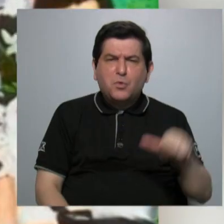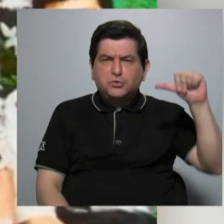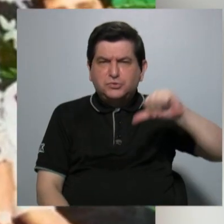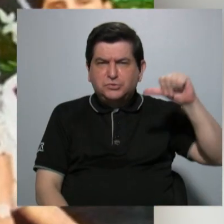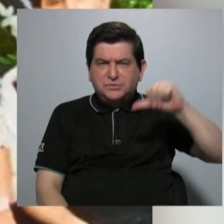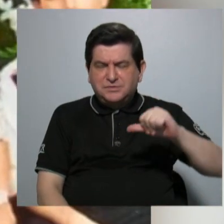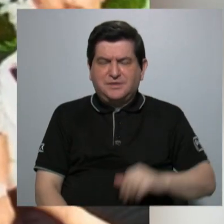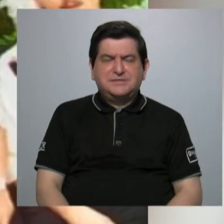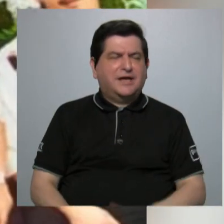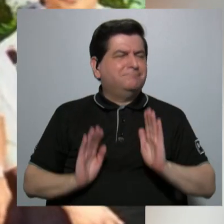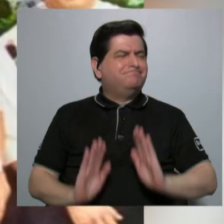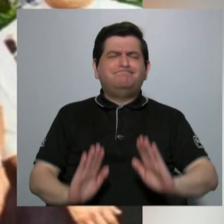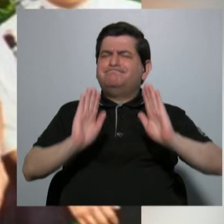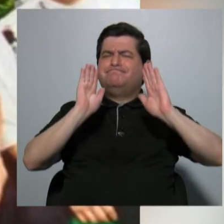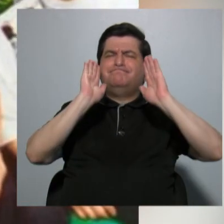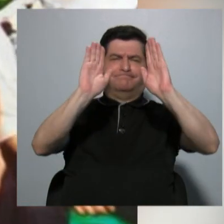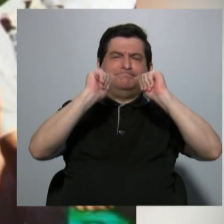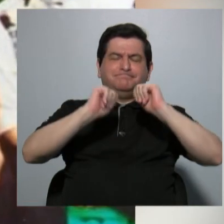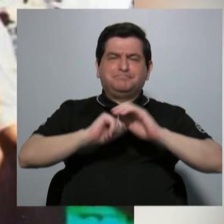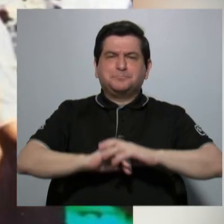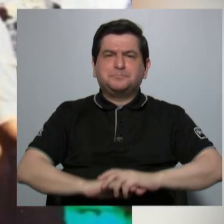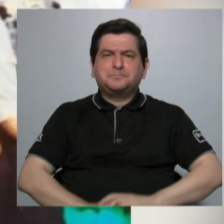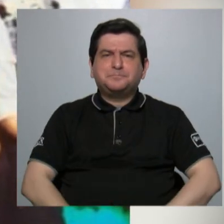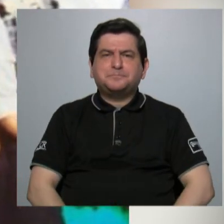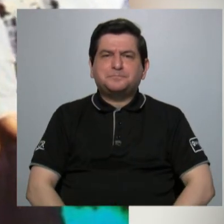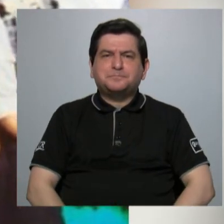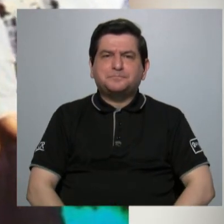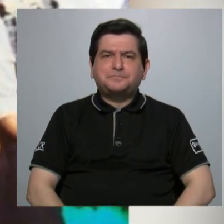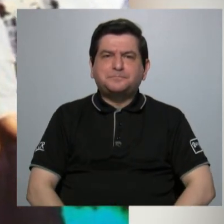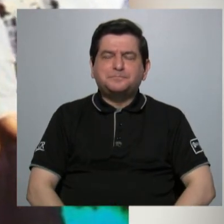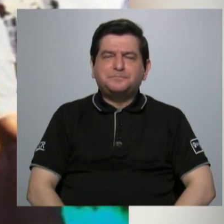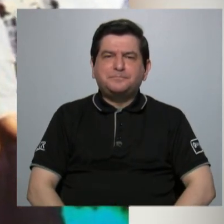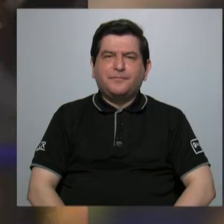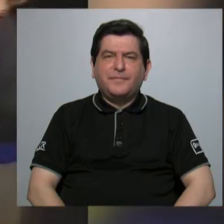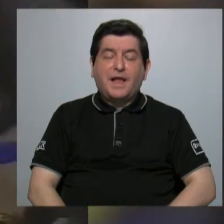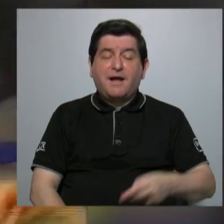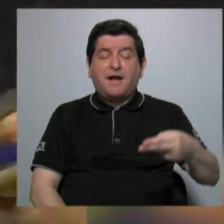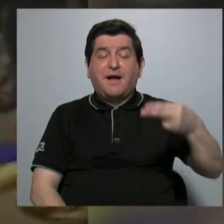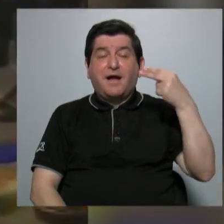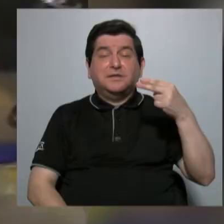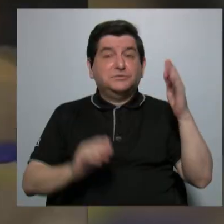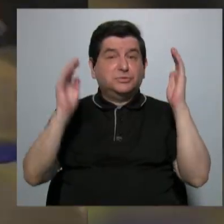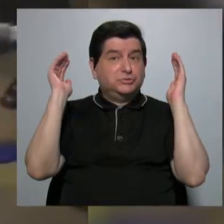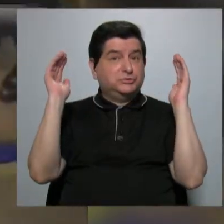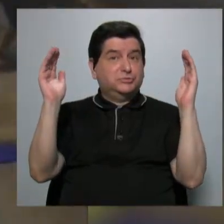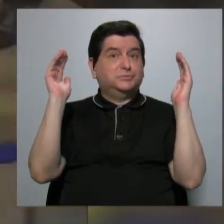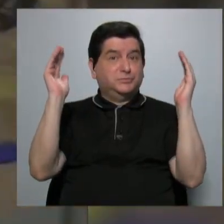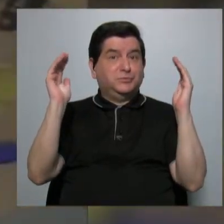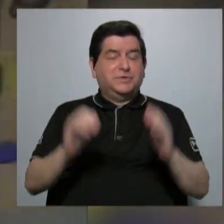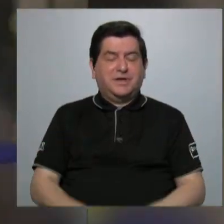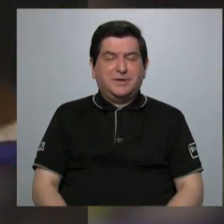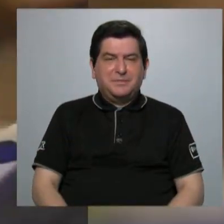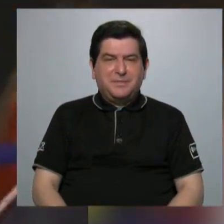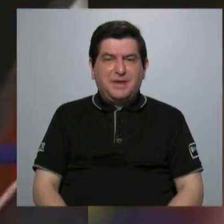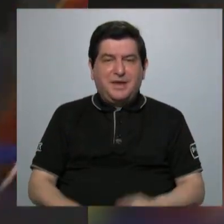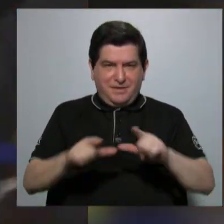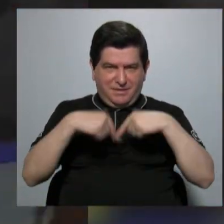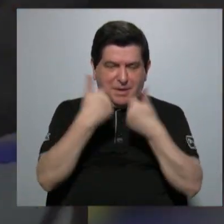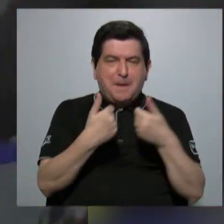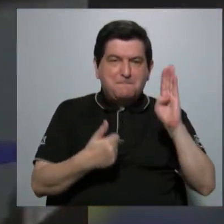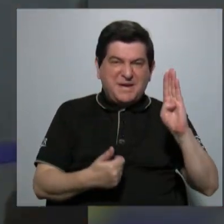son excelentes intérpretes. Entonces, esta es una historia muy grande, la historia de los Brillanticos y el